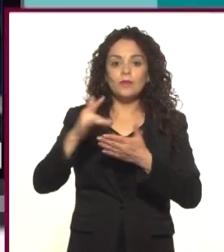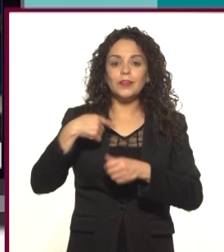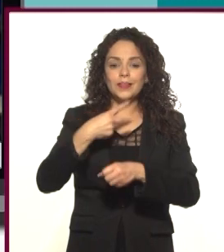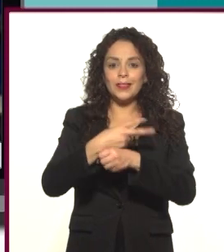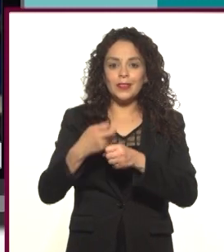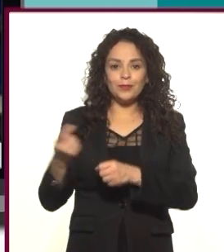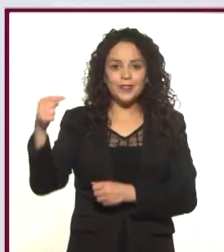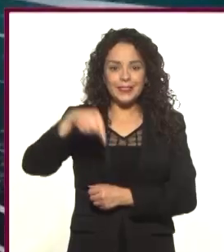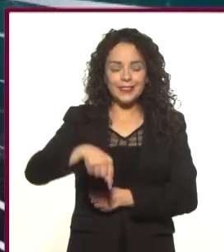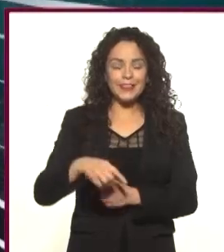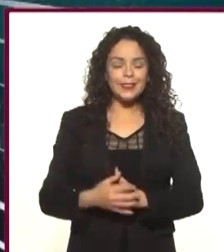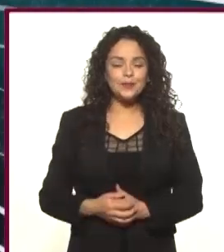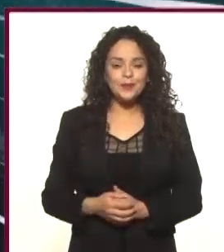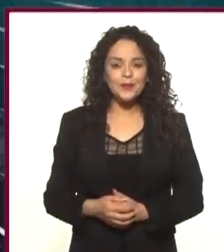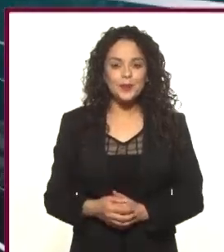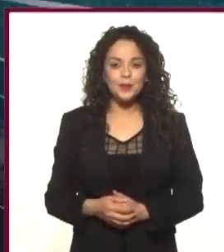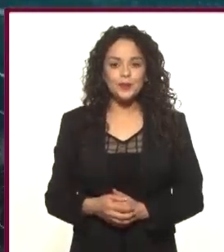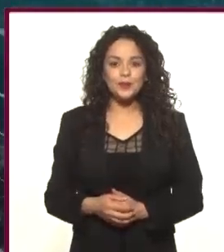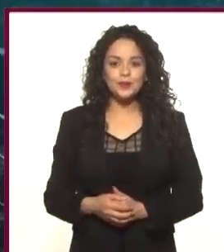por tenerme por aquí.